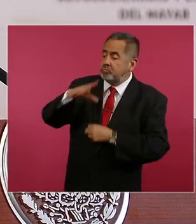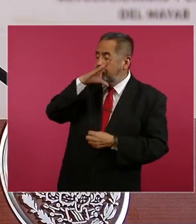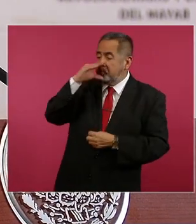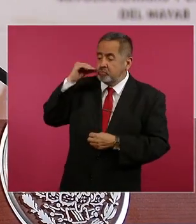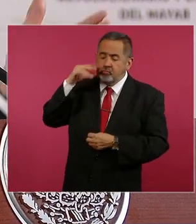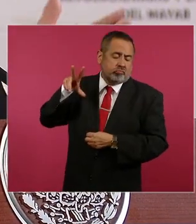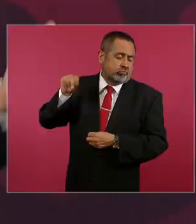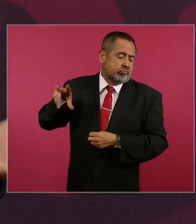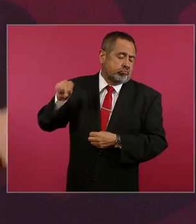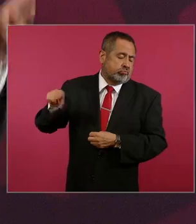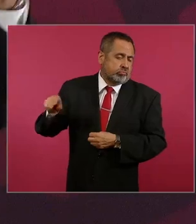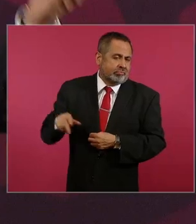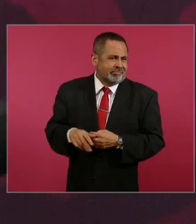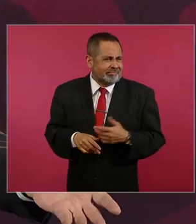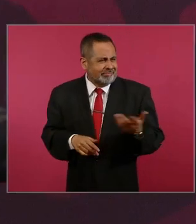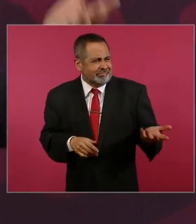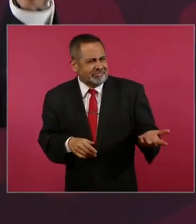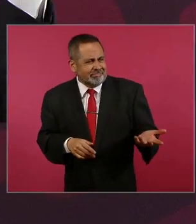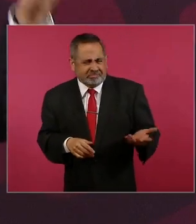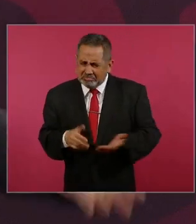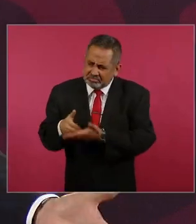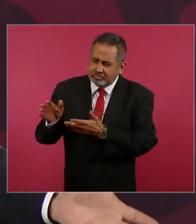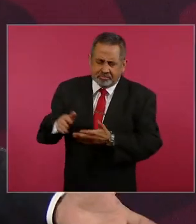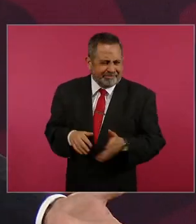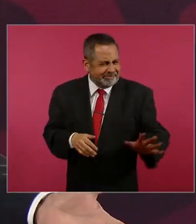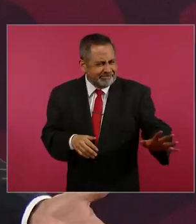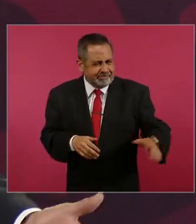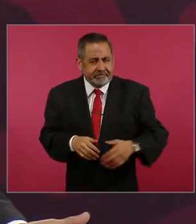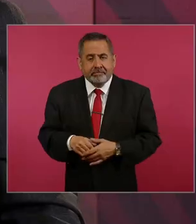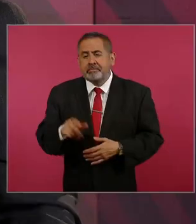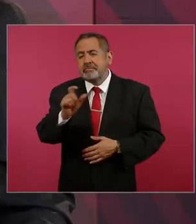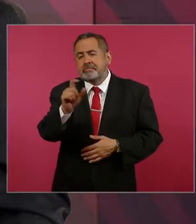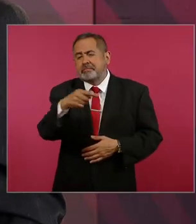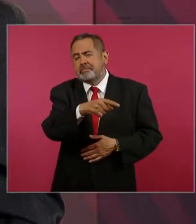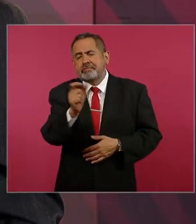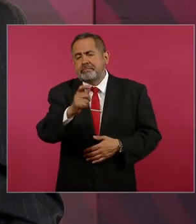cómo íbamos y esto saben cuándo lo hicieron